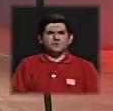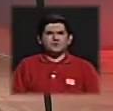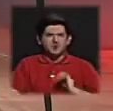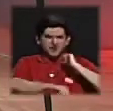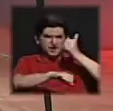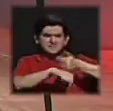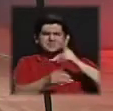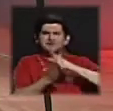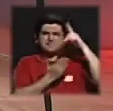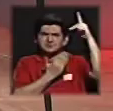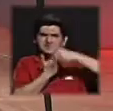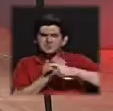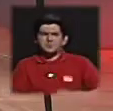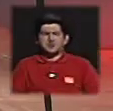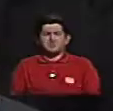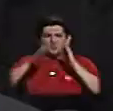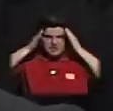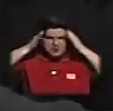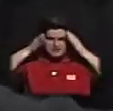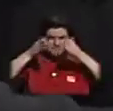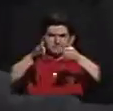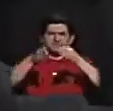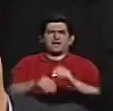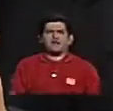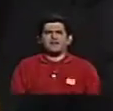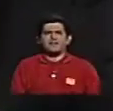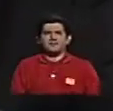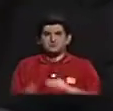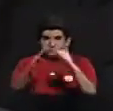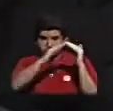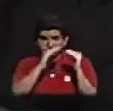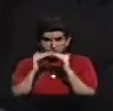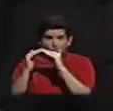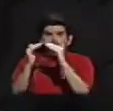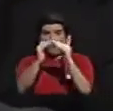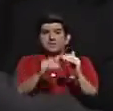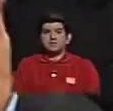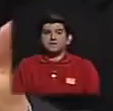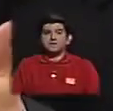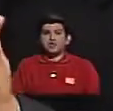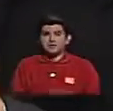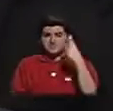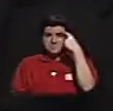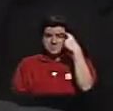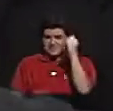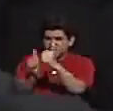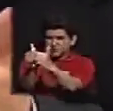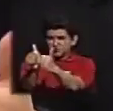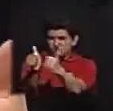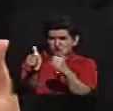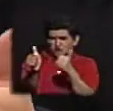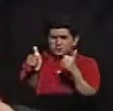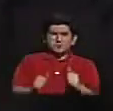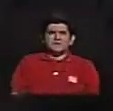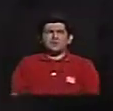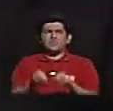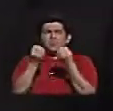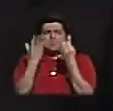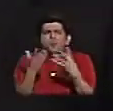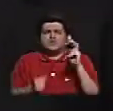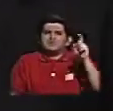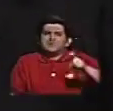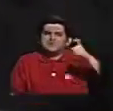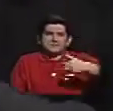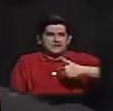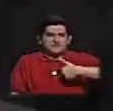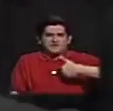esos programas que están dirigidos y a comunidades que están rezagadas y donde hay una tremenda cantidad de